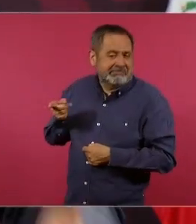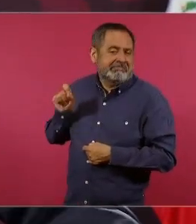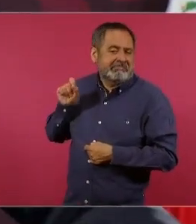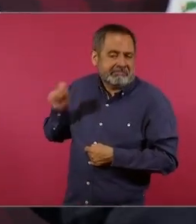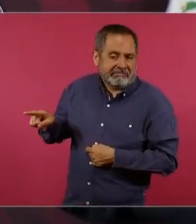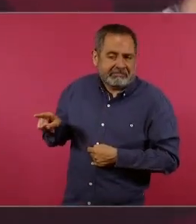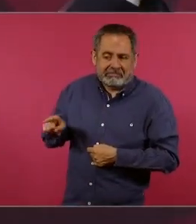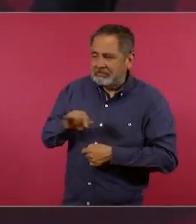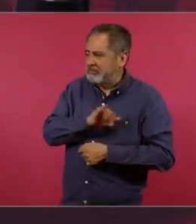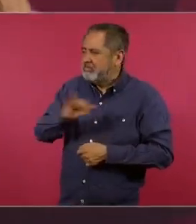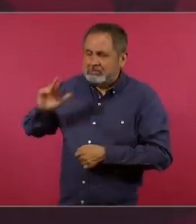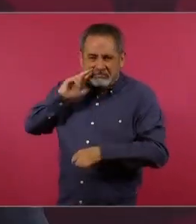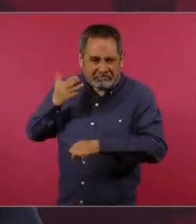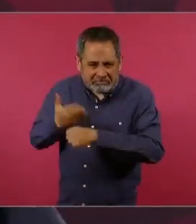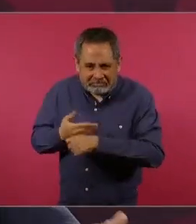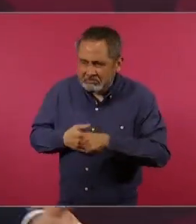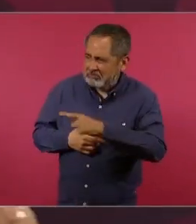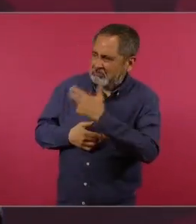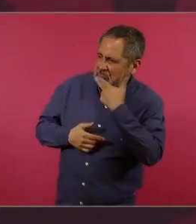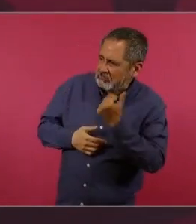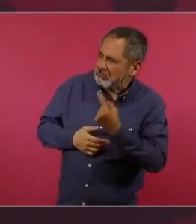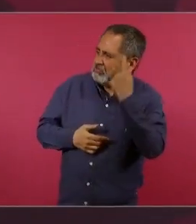¡Qué irresponsable!